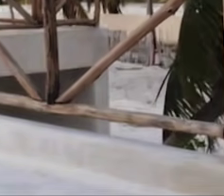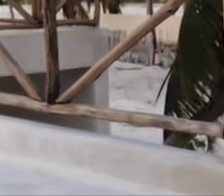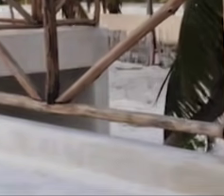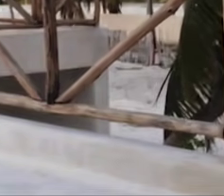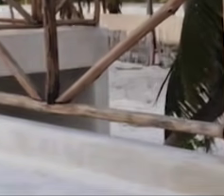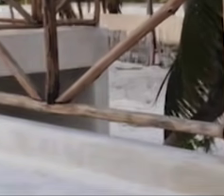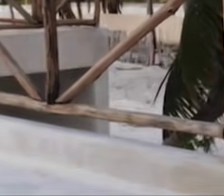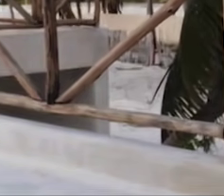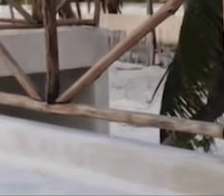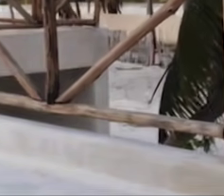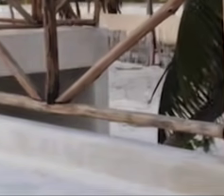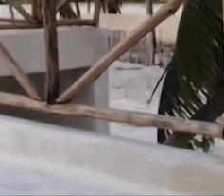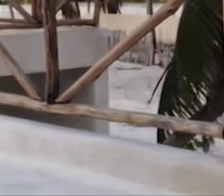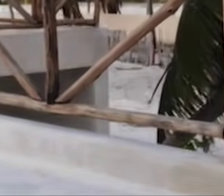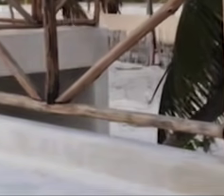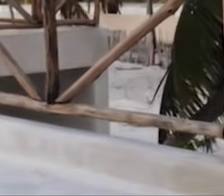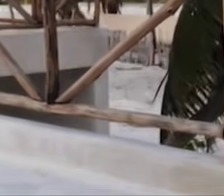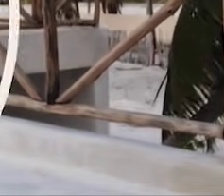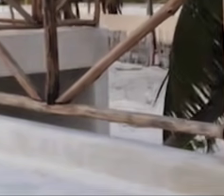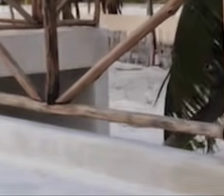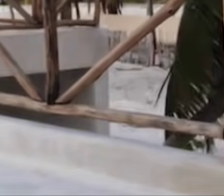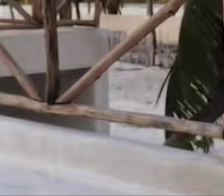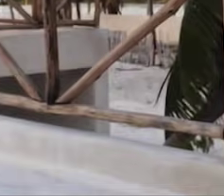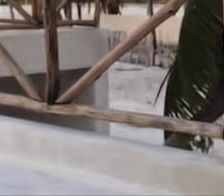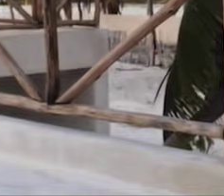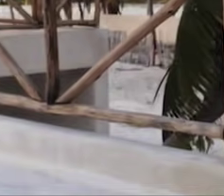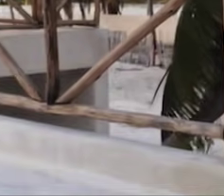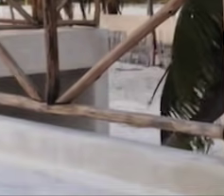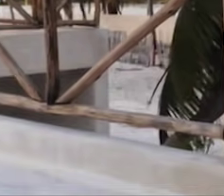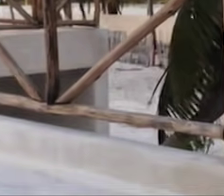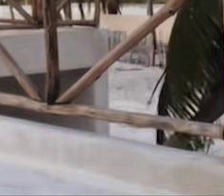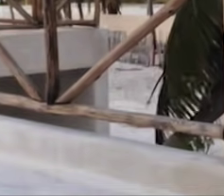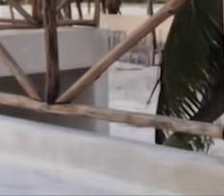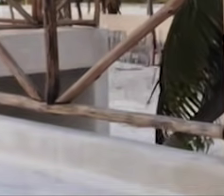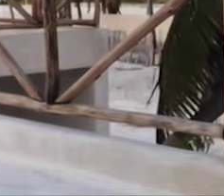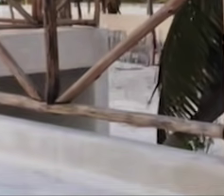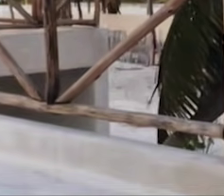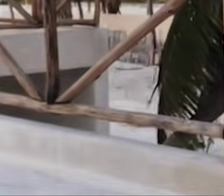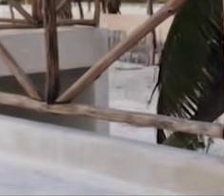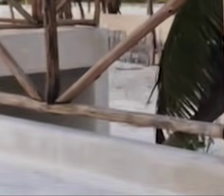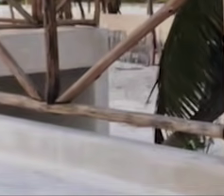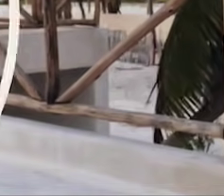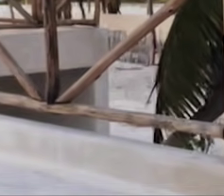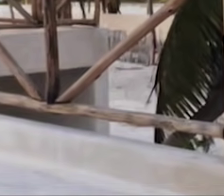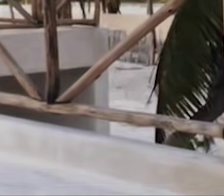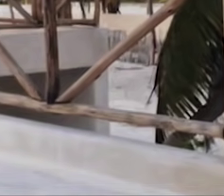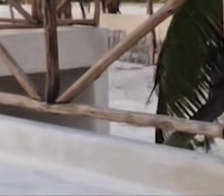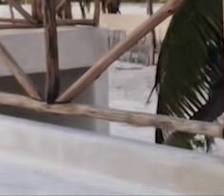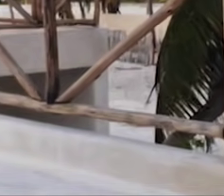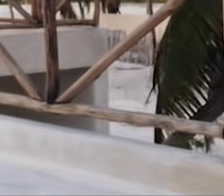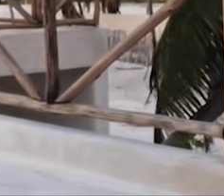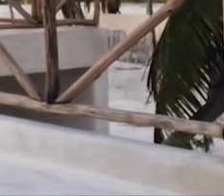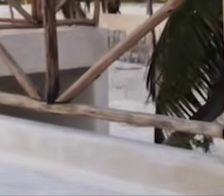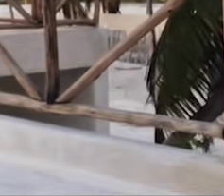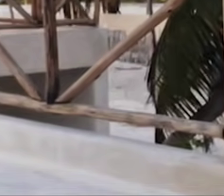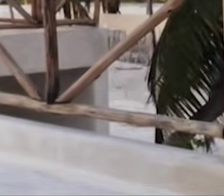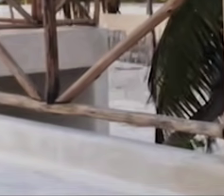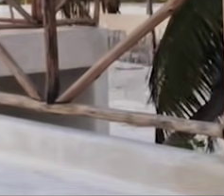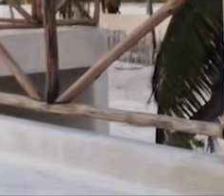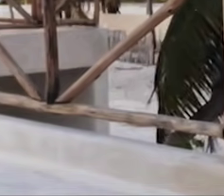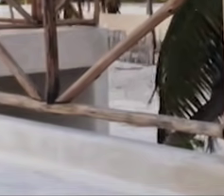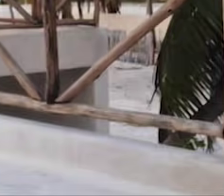Uno, dos, tres y subimos. Uno, dos, tres. Bajamos.